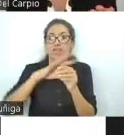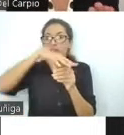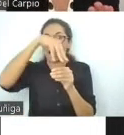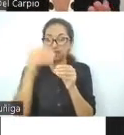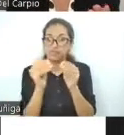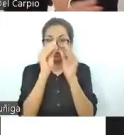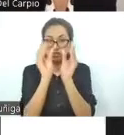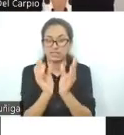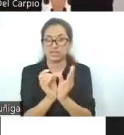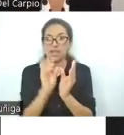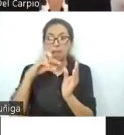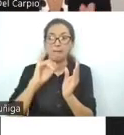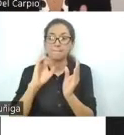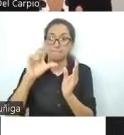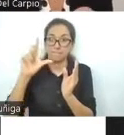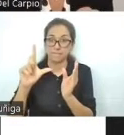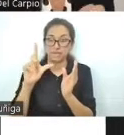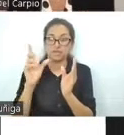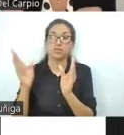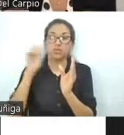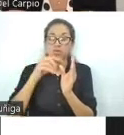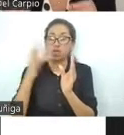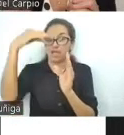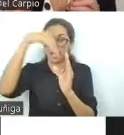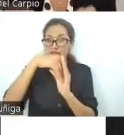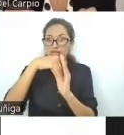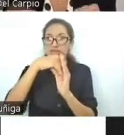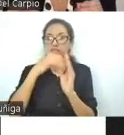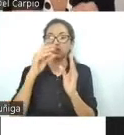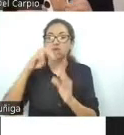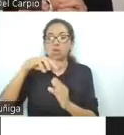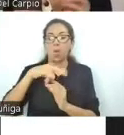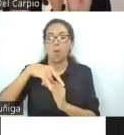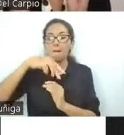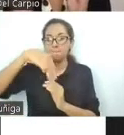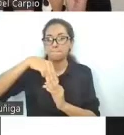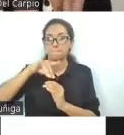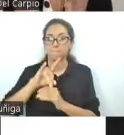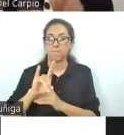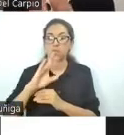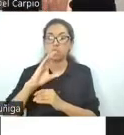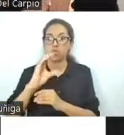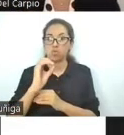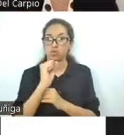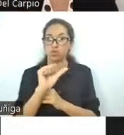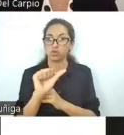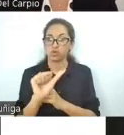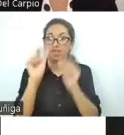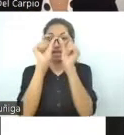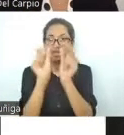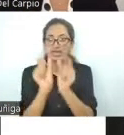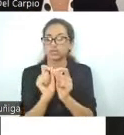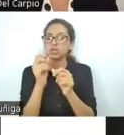están cubiertas por piel y hacia la cara interna están cubiertas por mucosa. Entonces los labios son muy